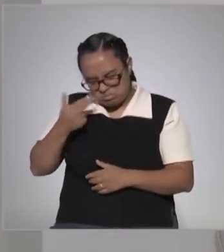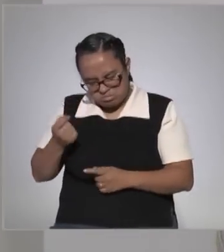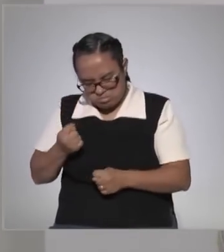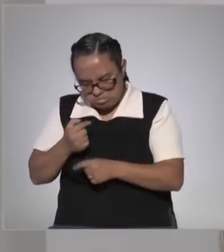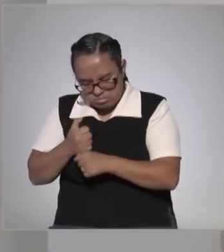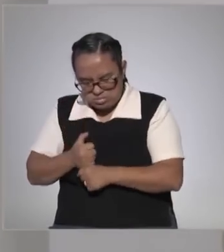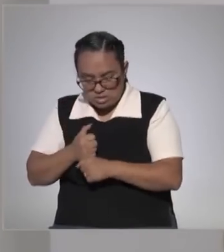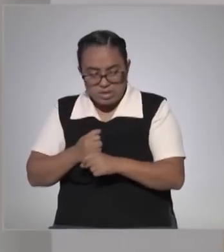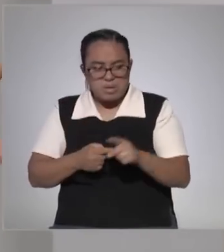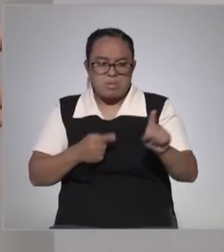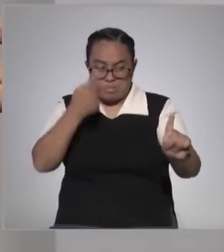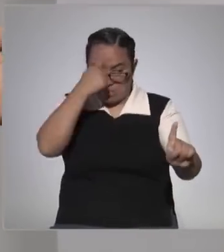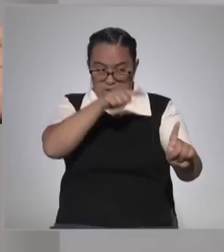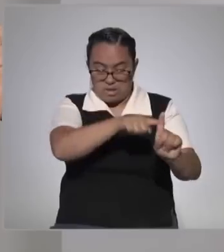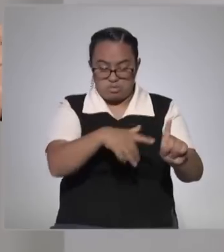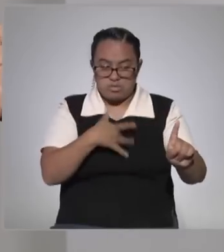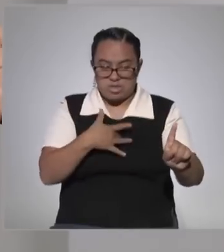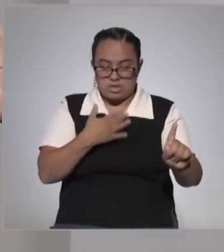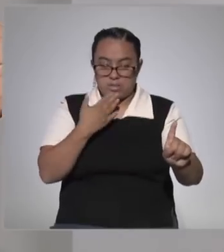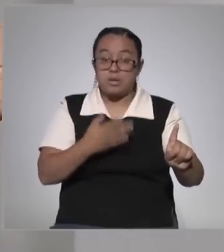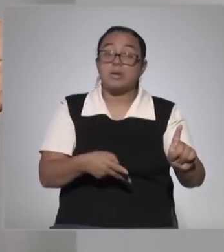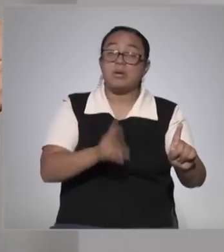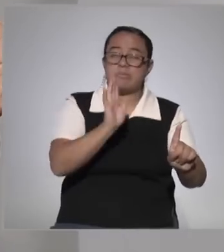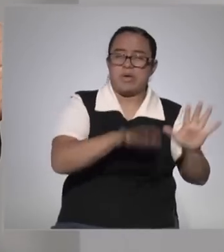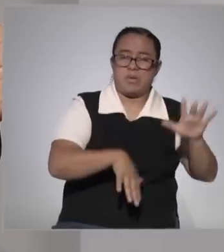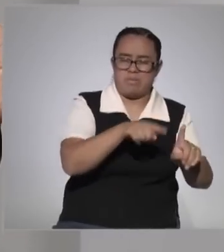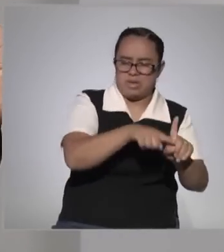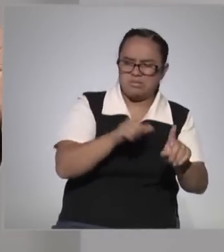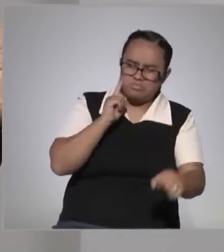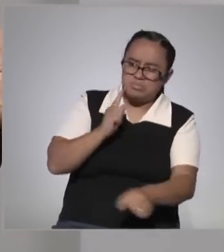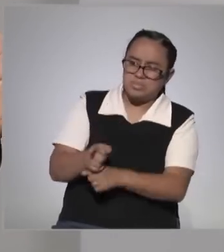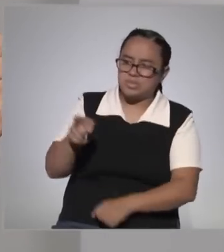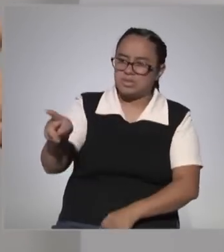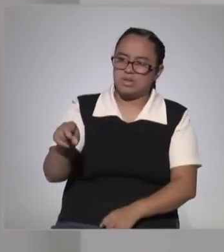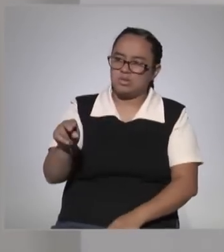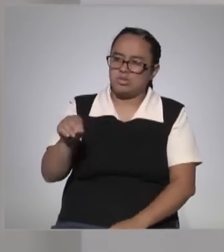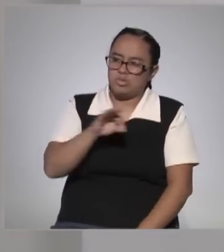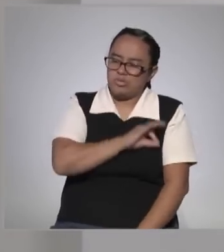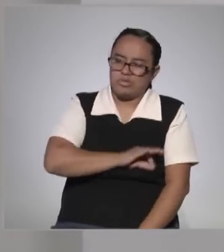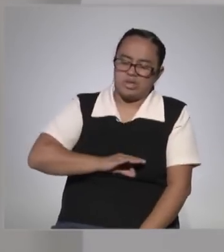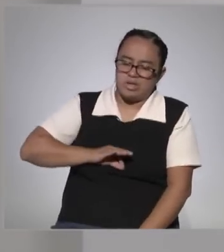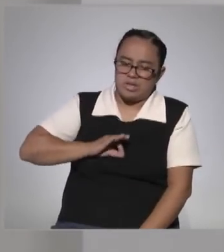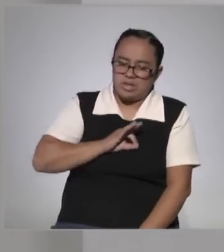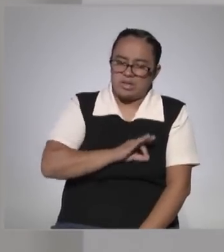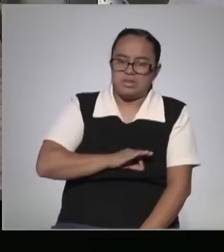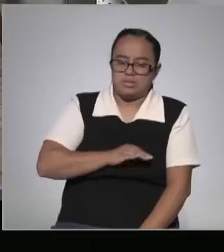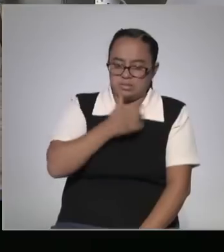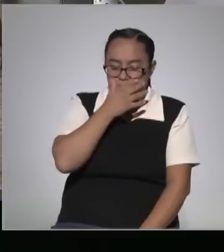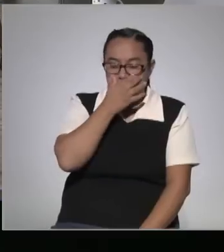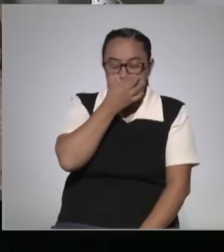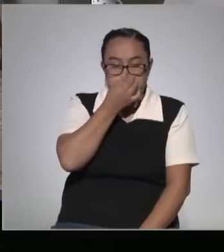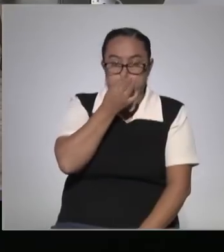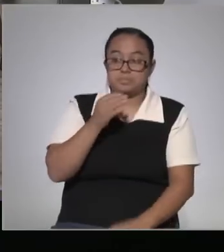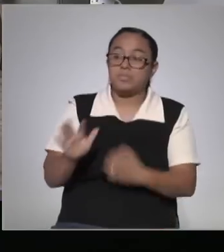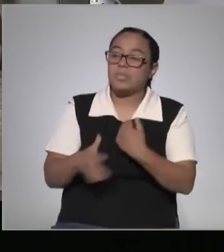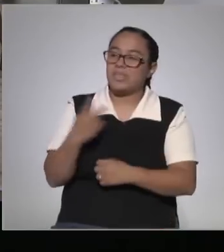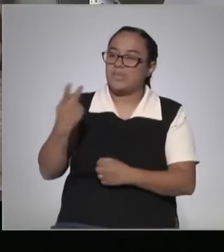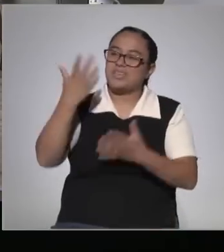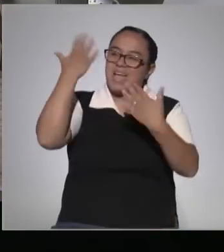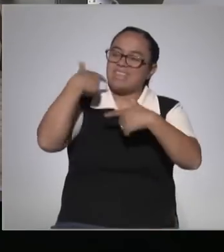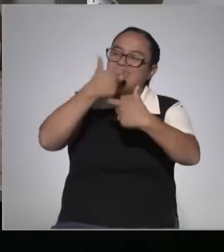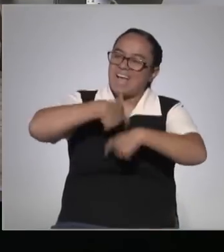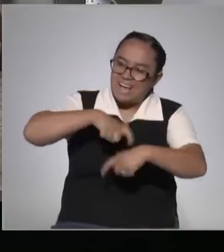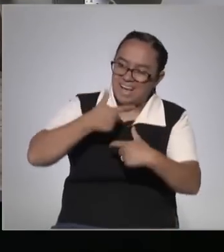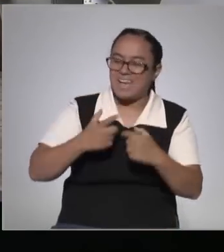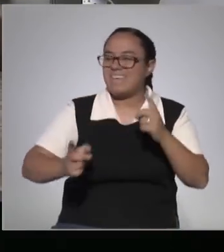comillas, va a estar bien. La otra persona se da cuenta también de que no le está pasando a gusto. ¿Por qué? Pues porque ya no reímos como antes, ya no